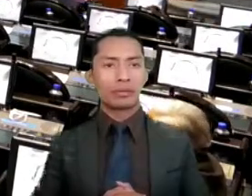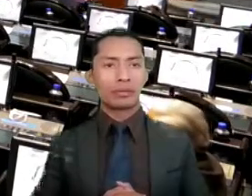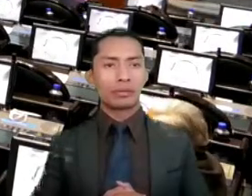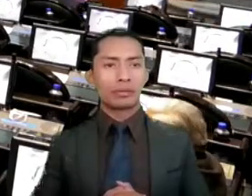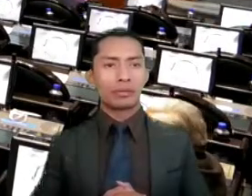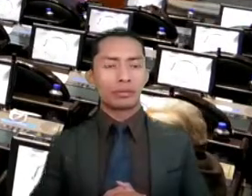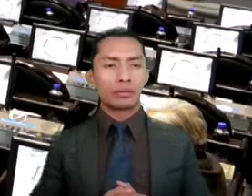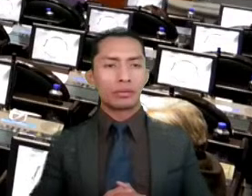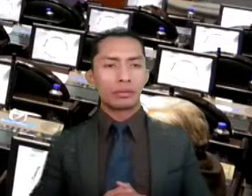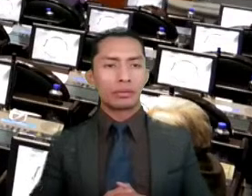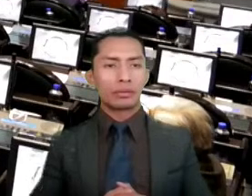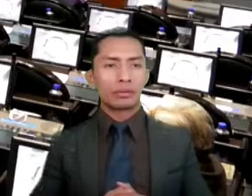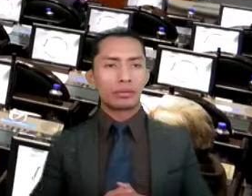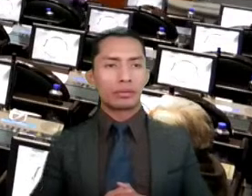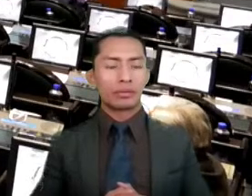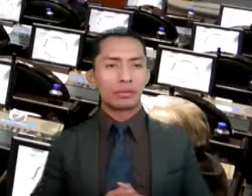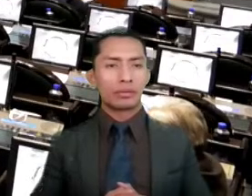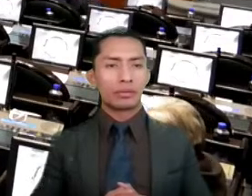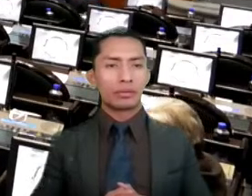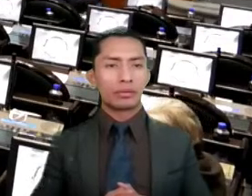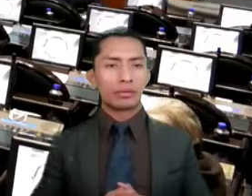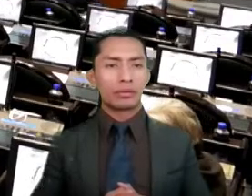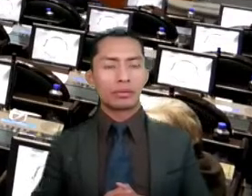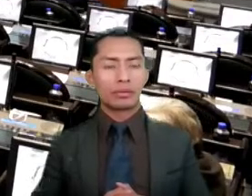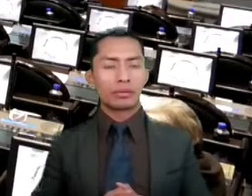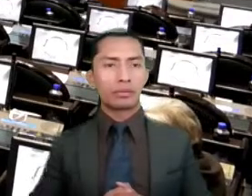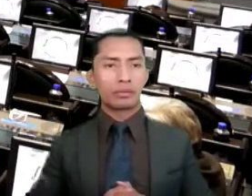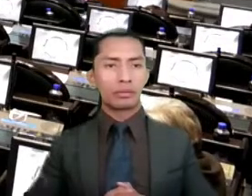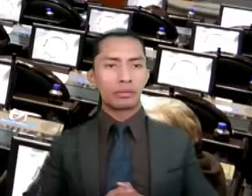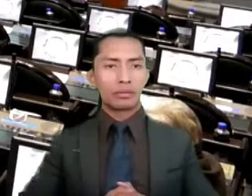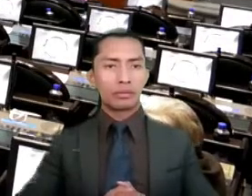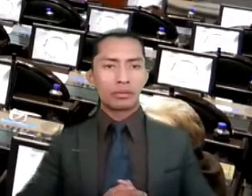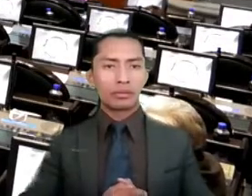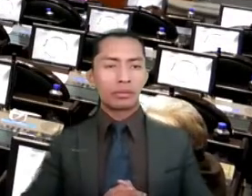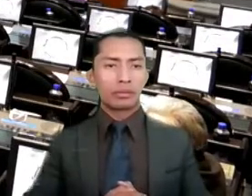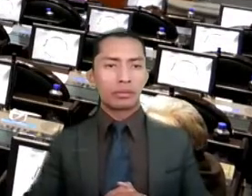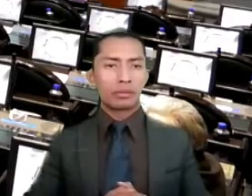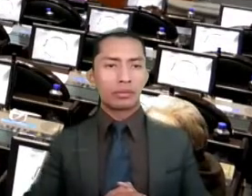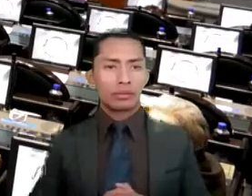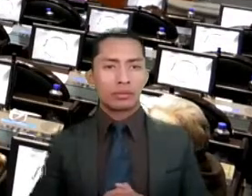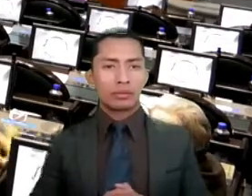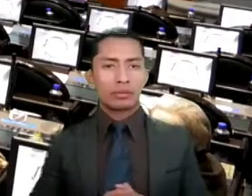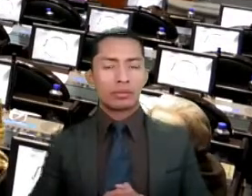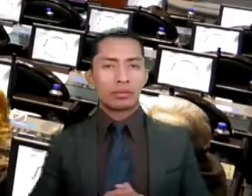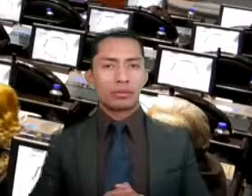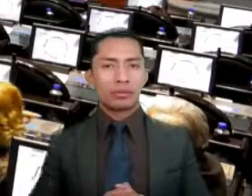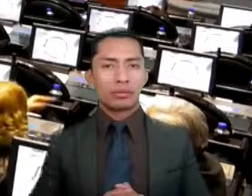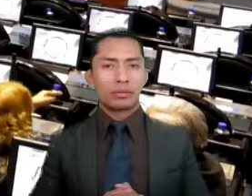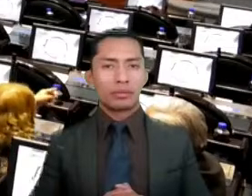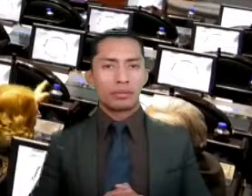Si estamos... Sométalo. Si no están de acuerdo, sométalo a votación y punto. ¿Por qué complicar? Hasta ahí.